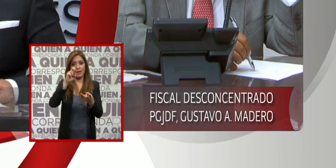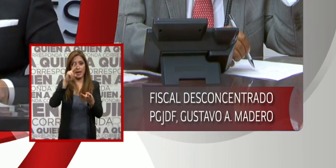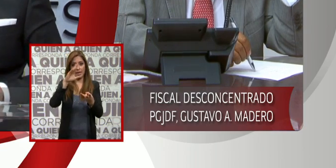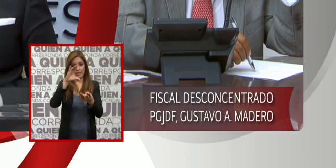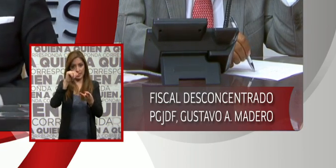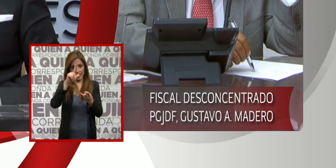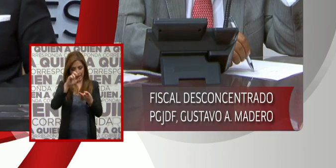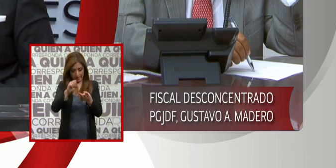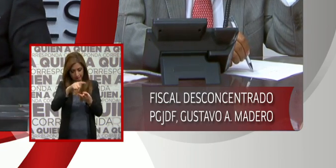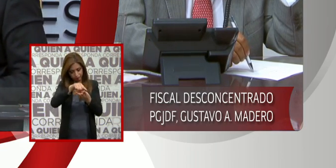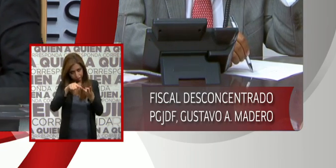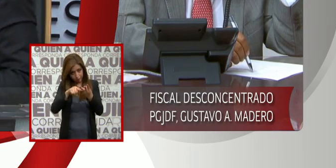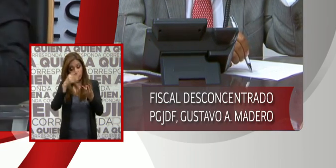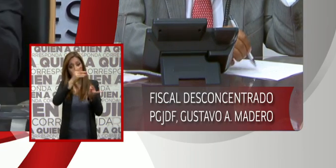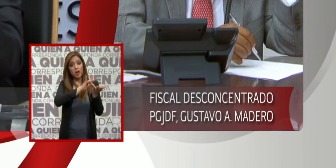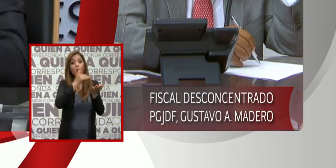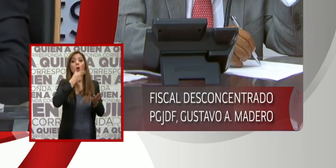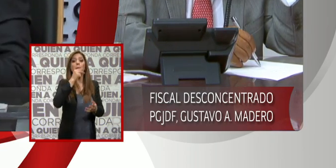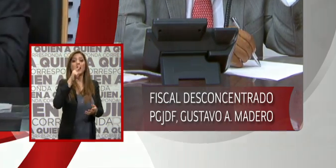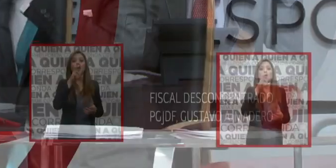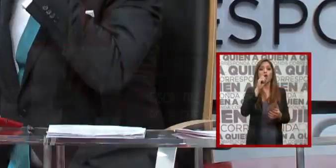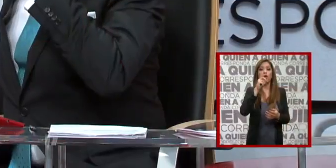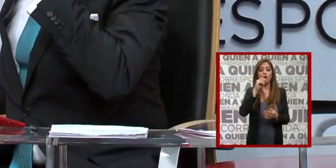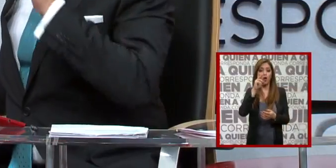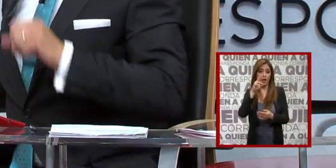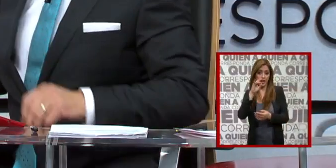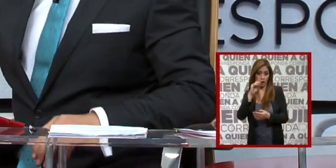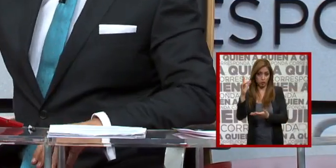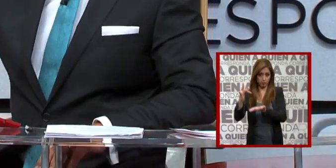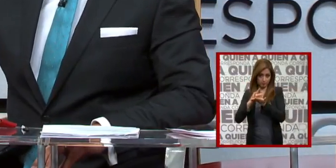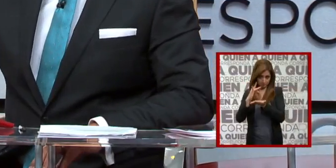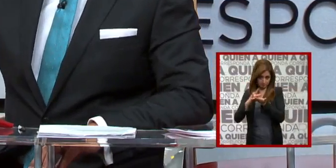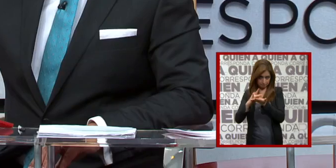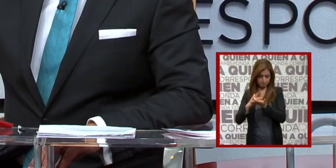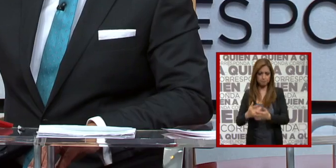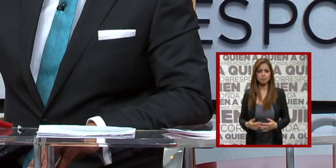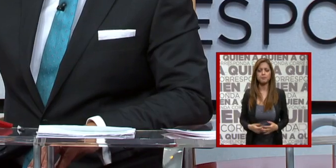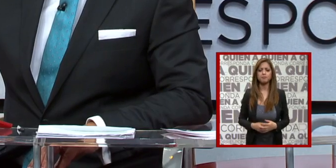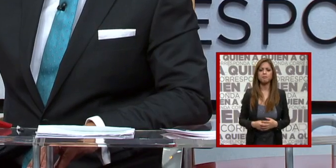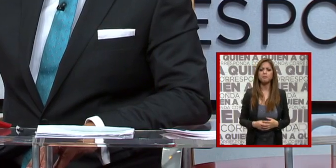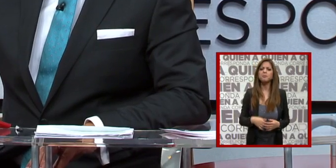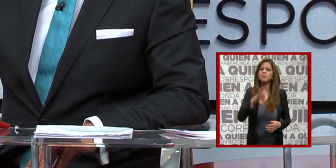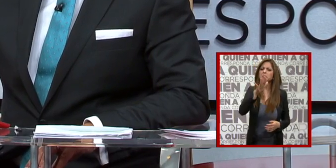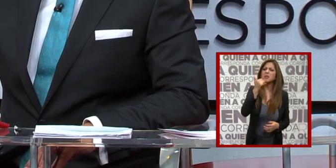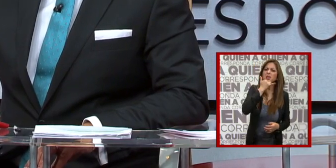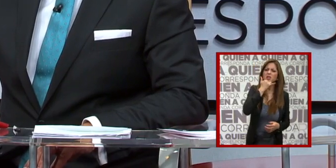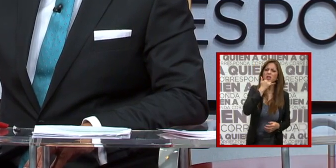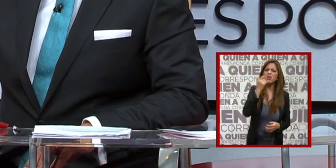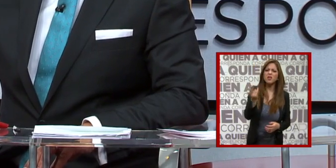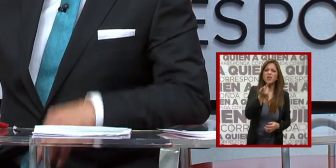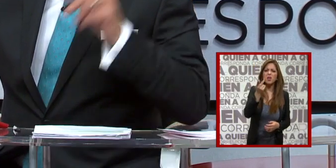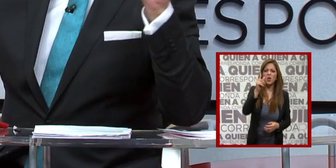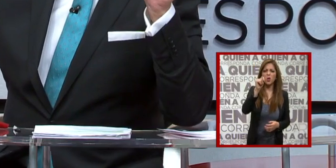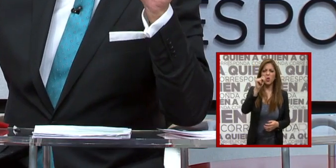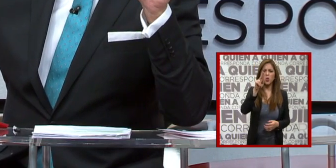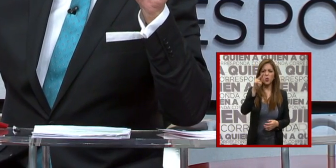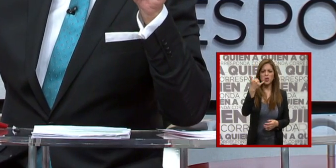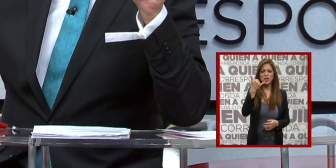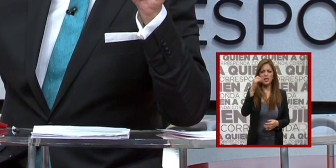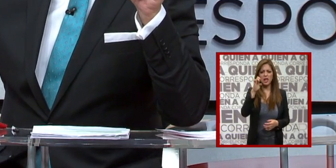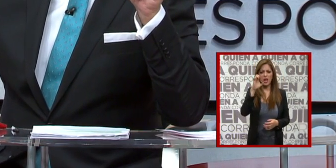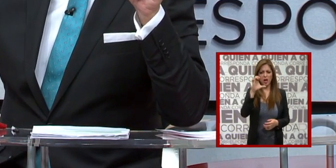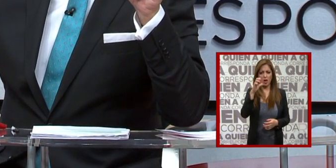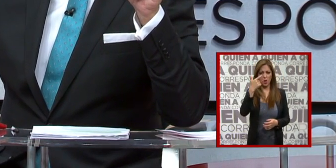Gracias, licenciado Rodolfo Ríos Garza. A ver, ¿tú igual cómo estás? ¿Hacia Xochimilco? ¿Iztapalapa?